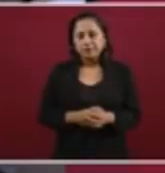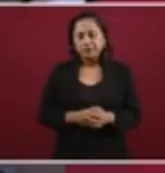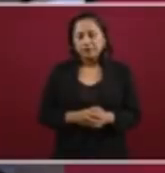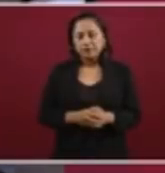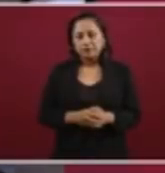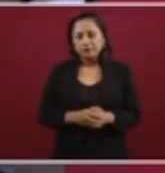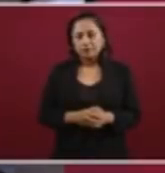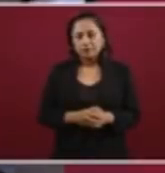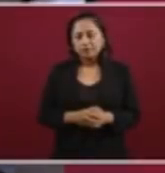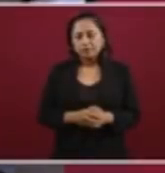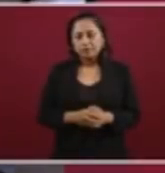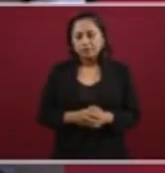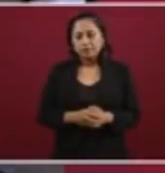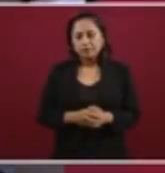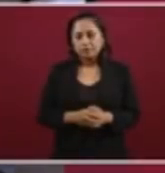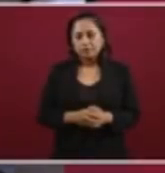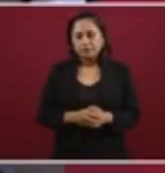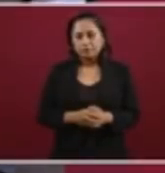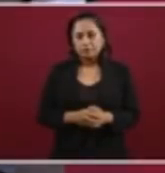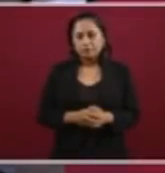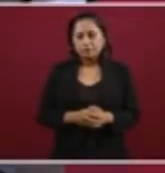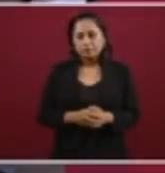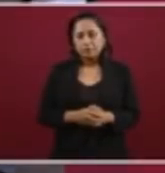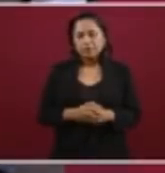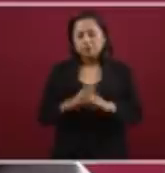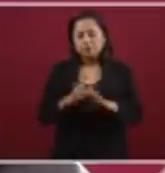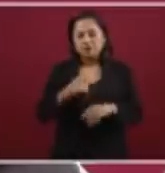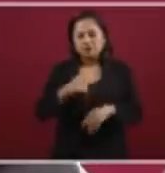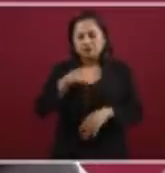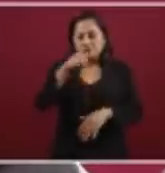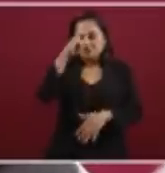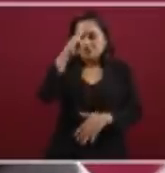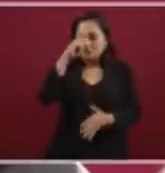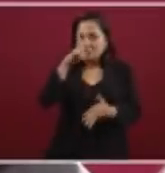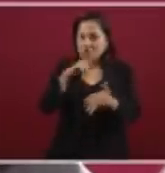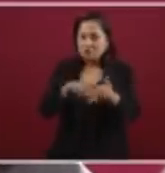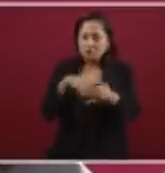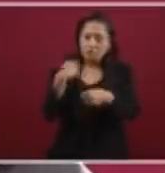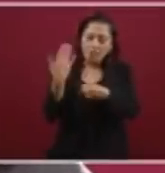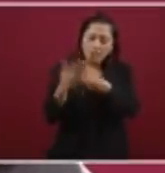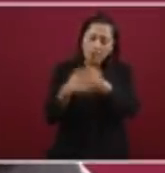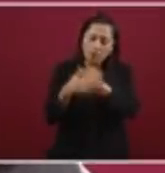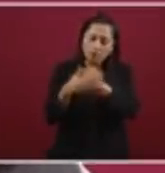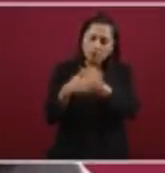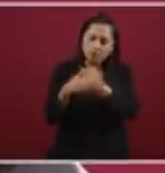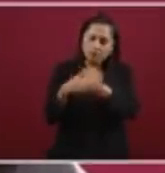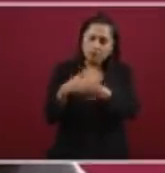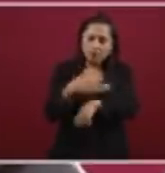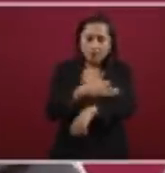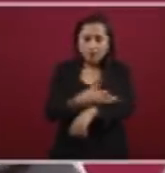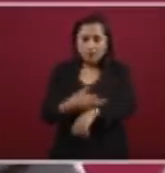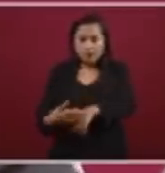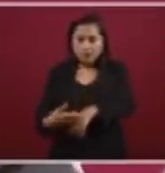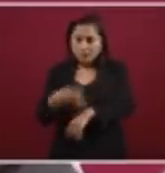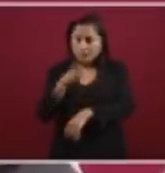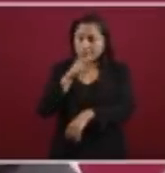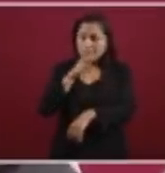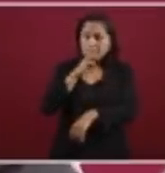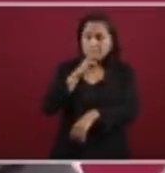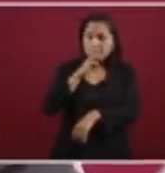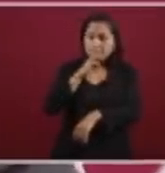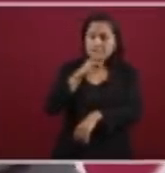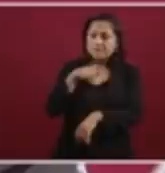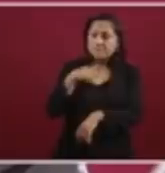y darles buenas noticias a los familiares no lo descarto